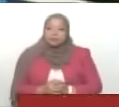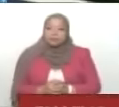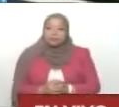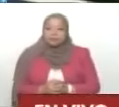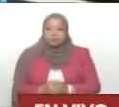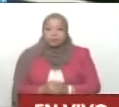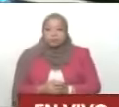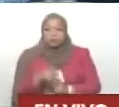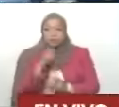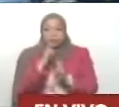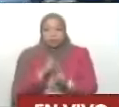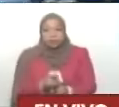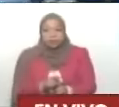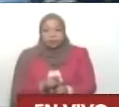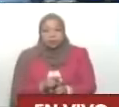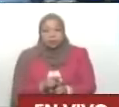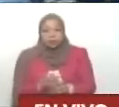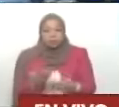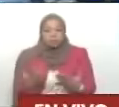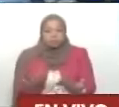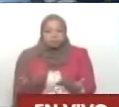¿Qué me responde?